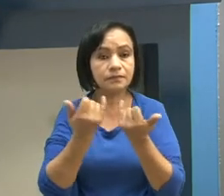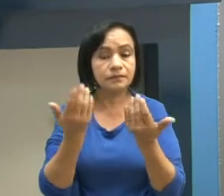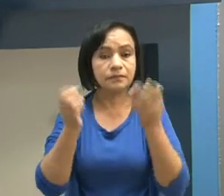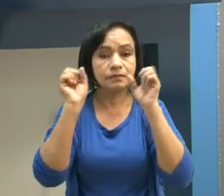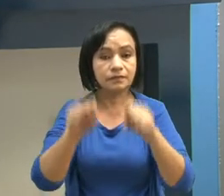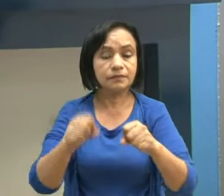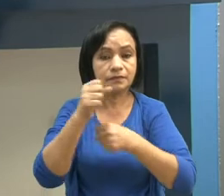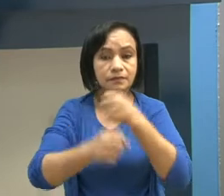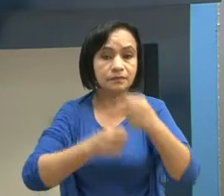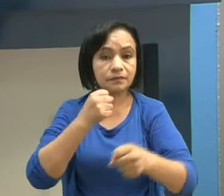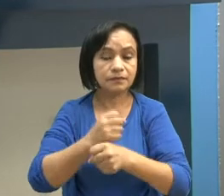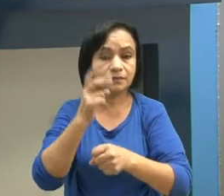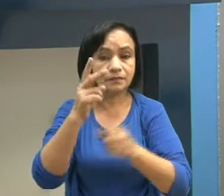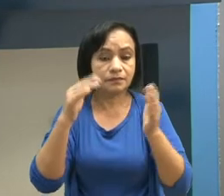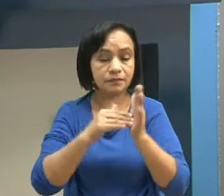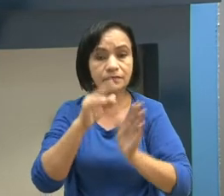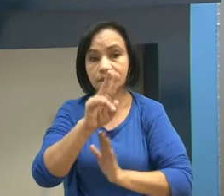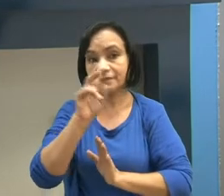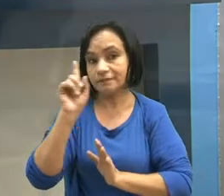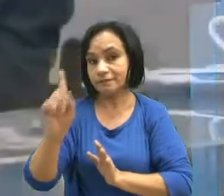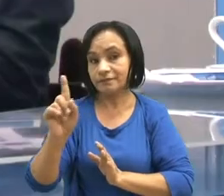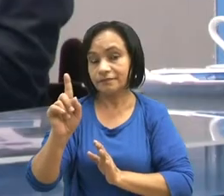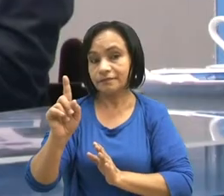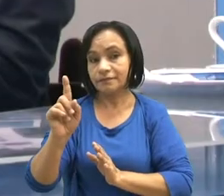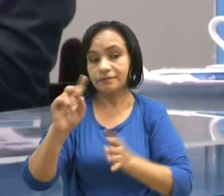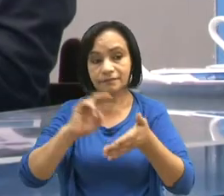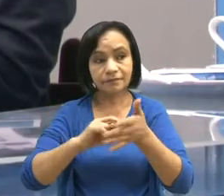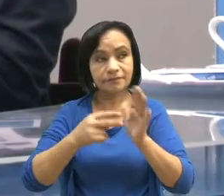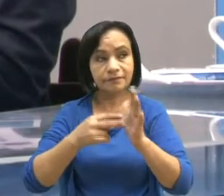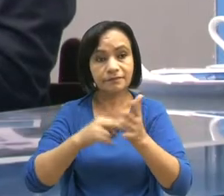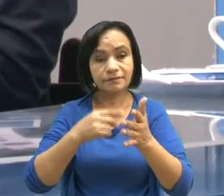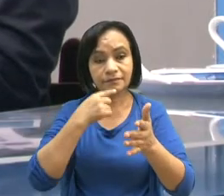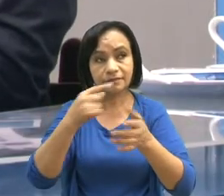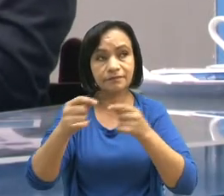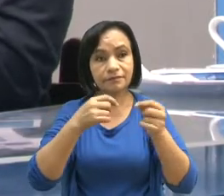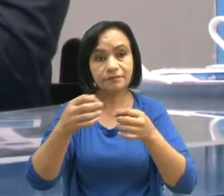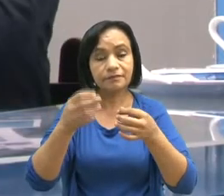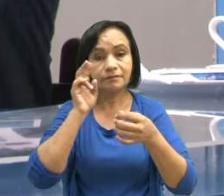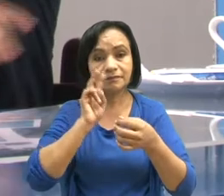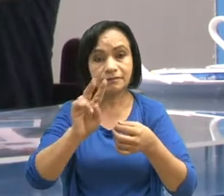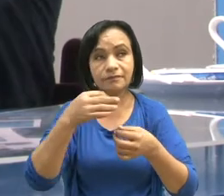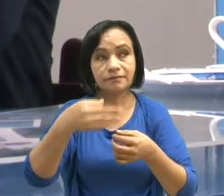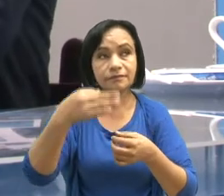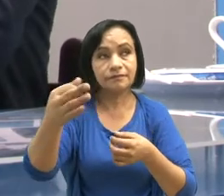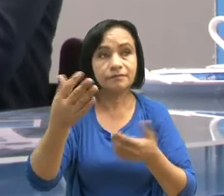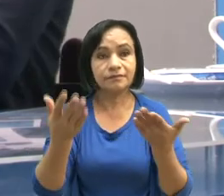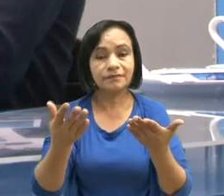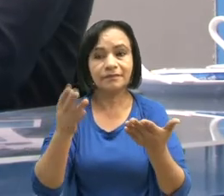fue el año 2021, lo cual nos da una perspectiva, como decimos, si por la